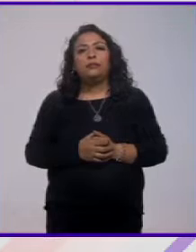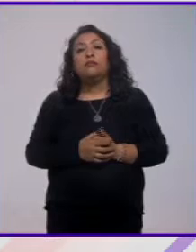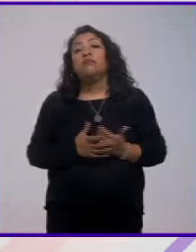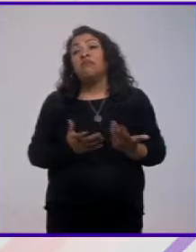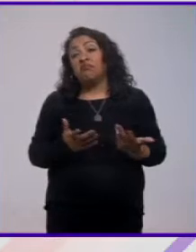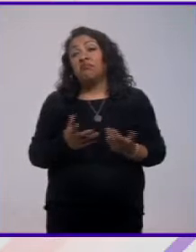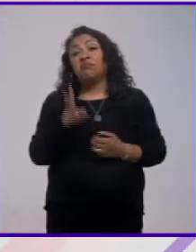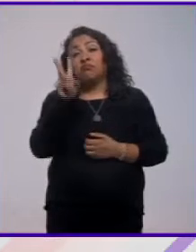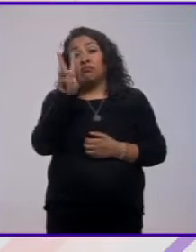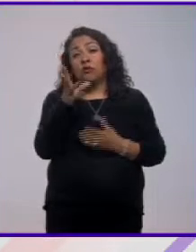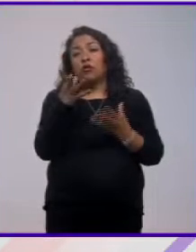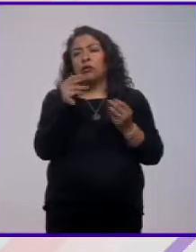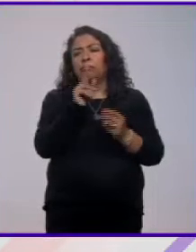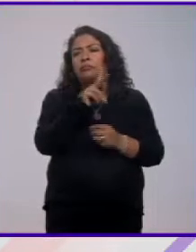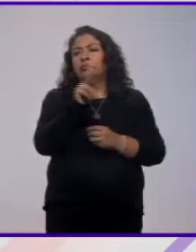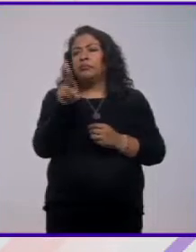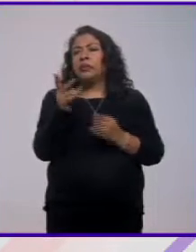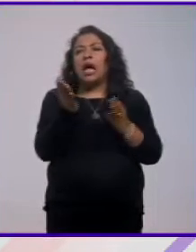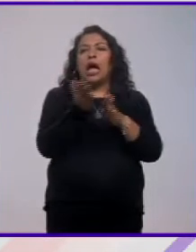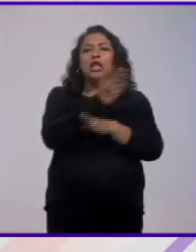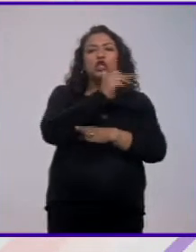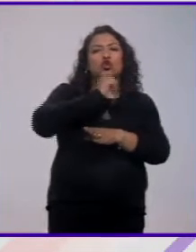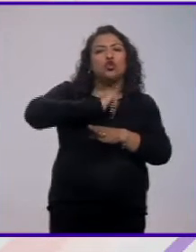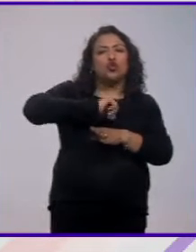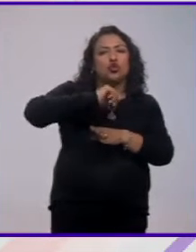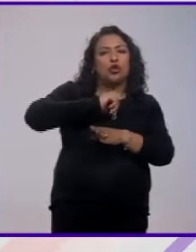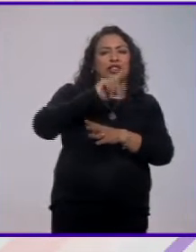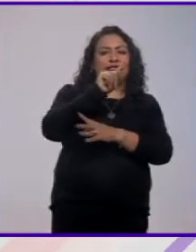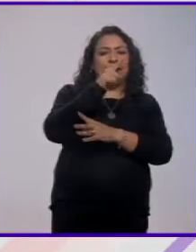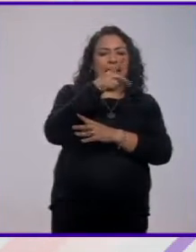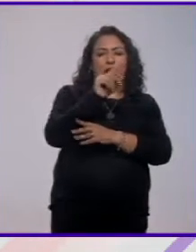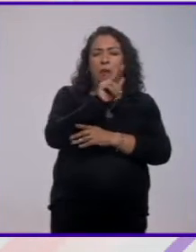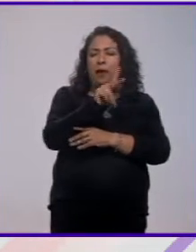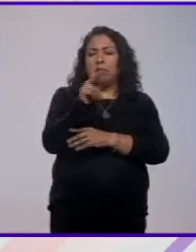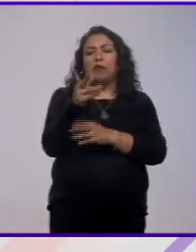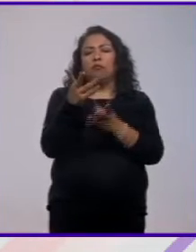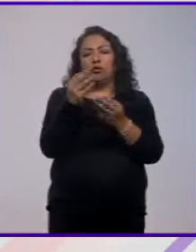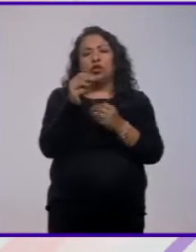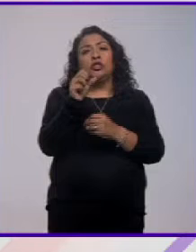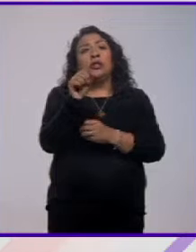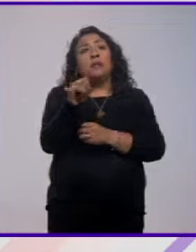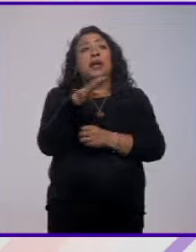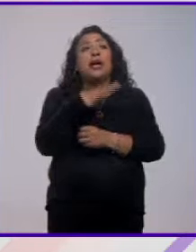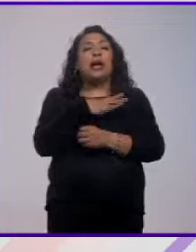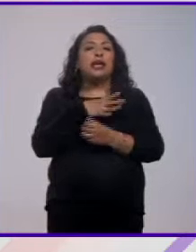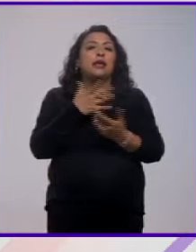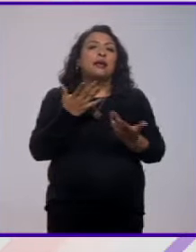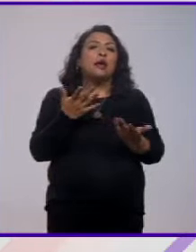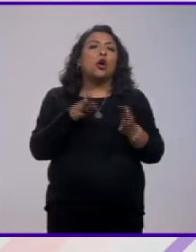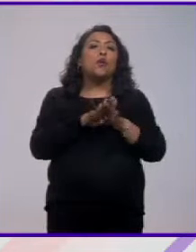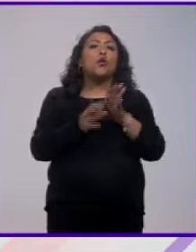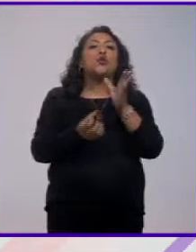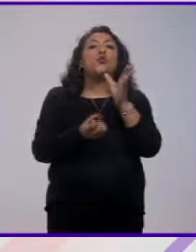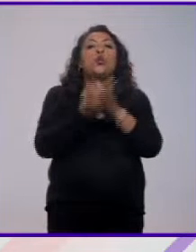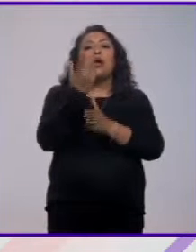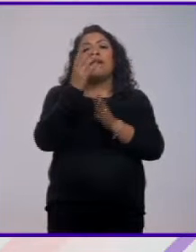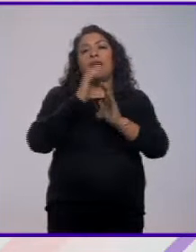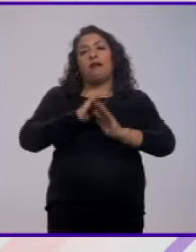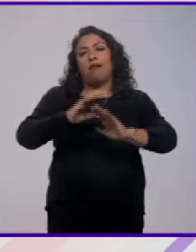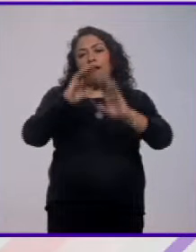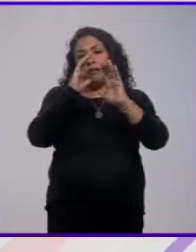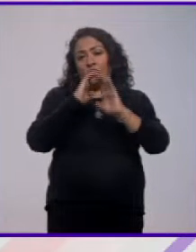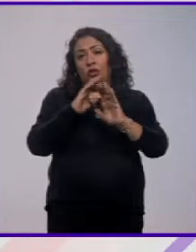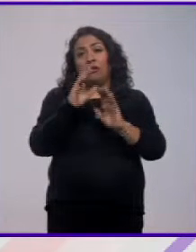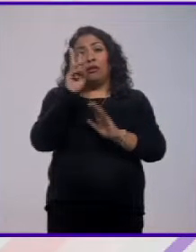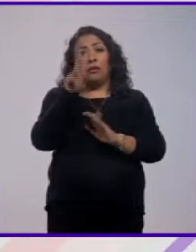si bien tiene muchos puntos en común con el tango tradicional, también tiene, por ejemplo, básicamente, un nuevo repertorio. Y